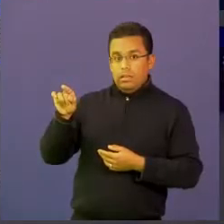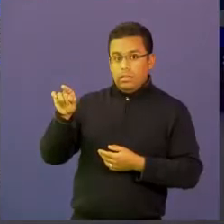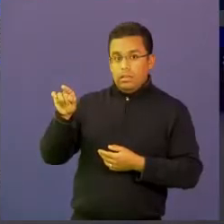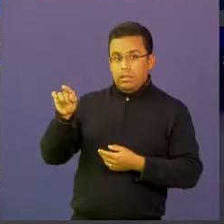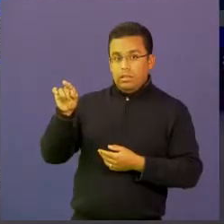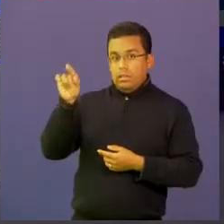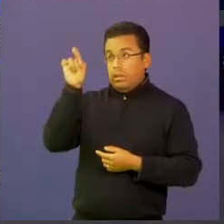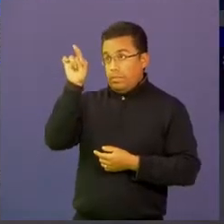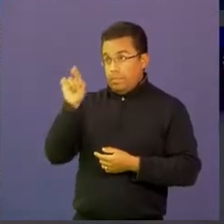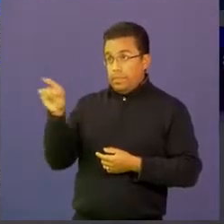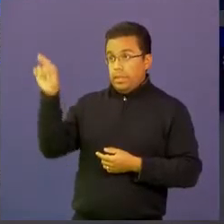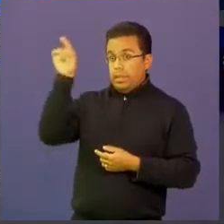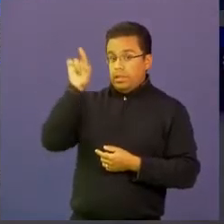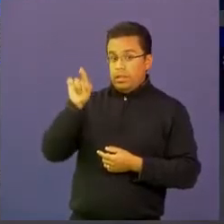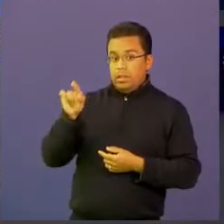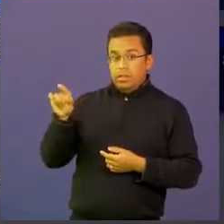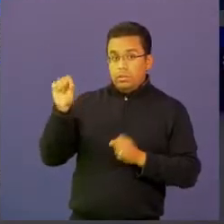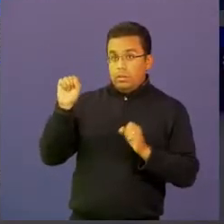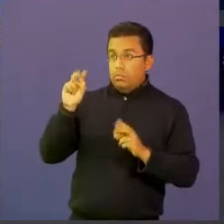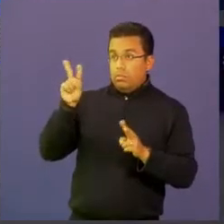donde podía haber entonces